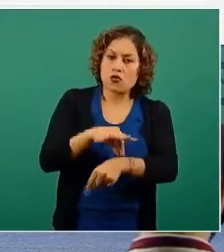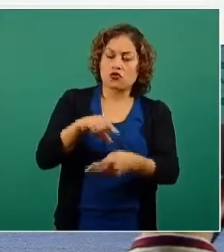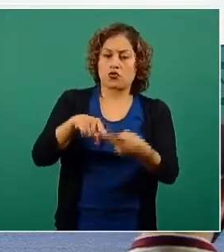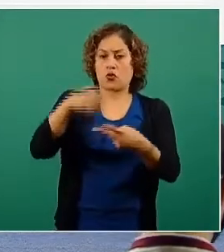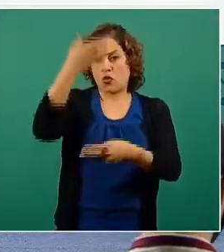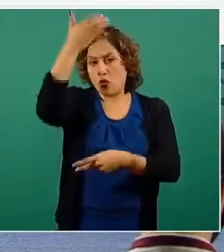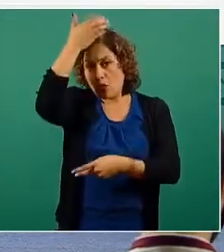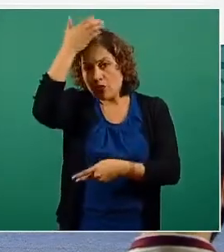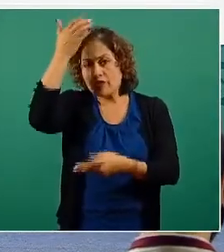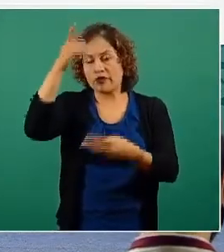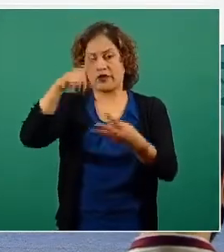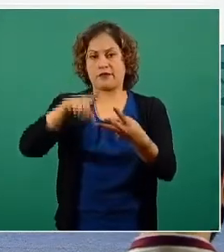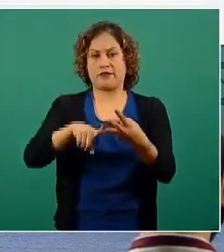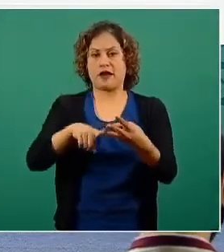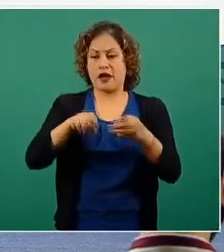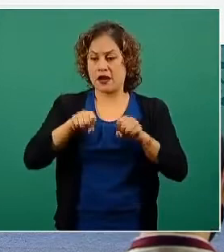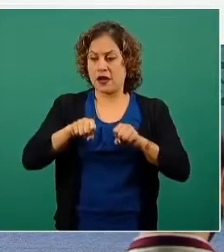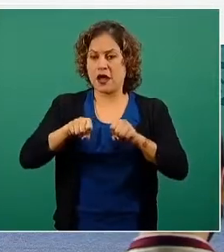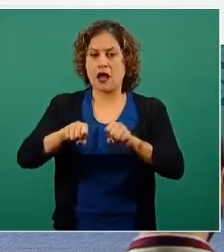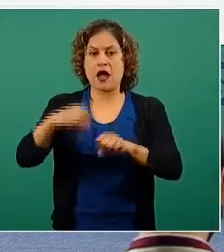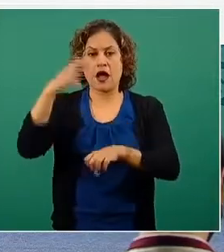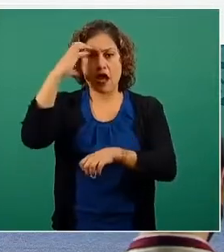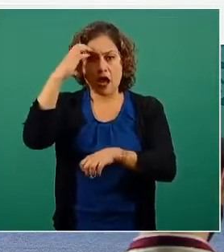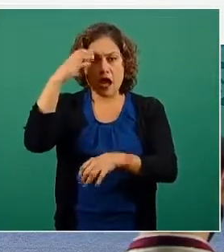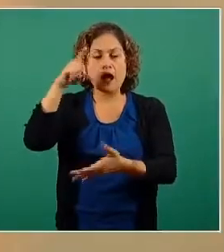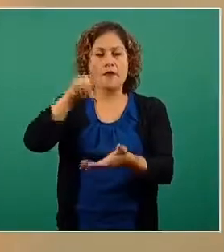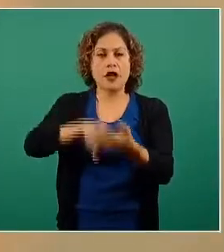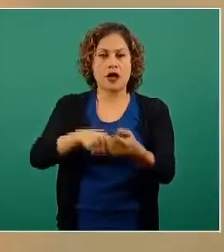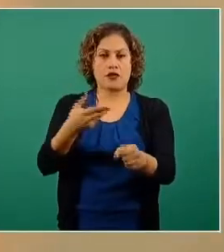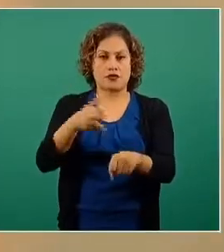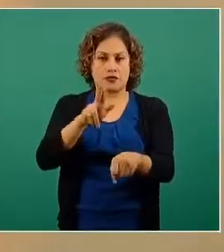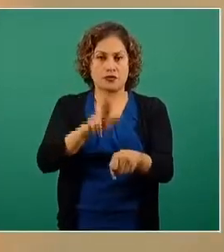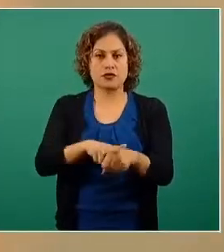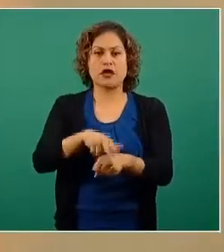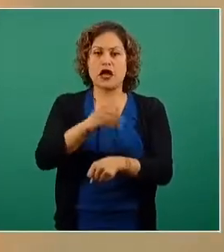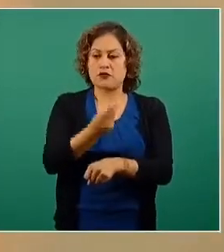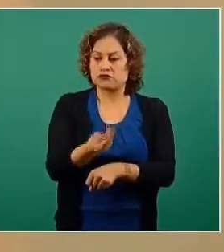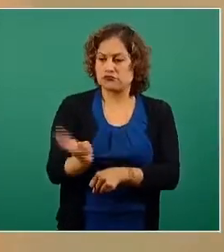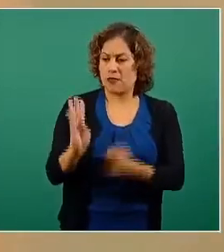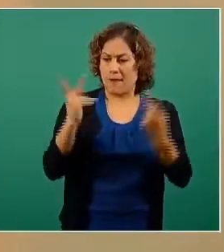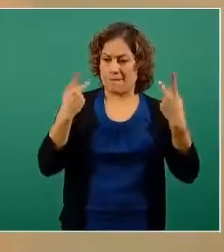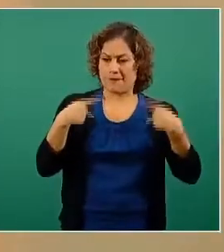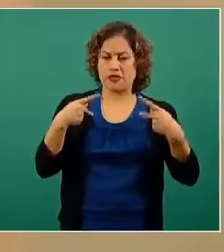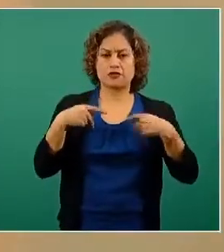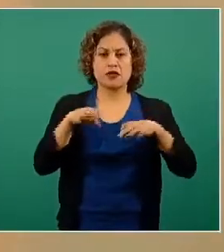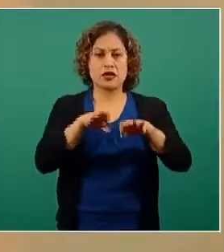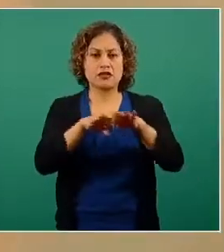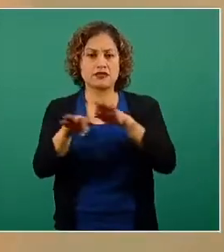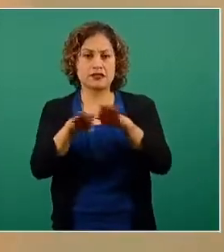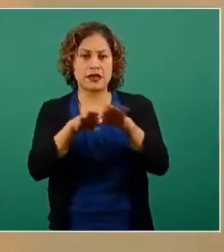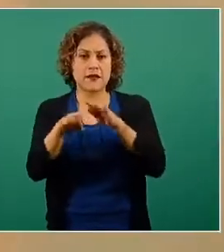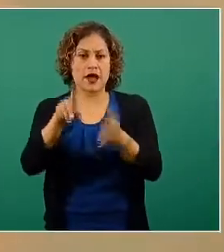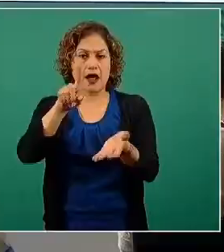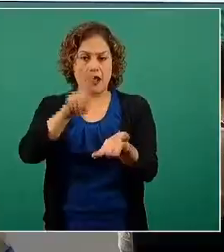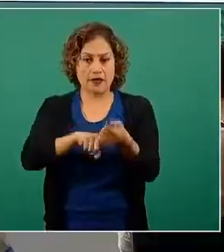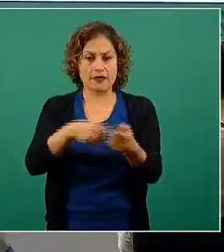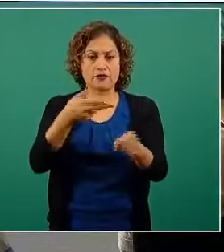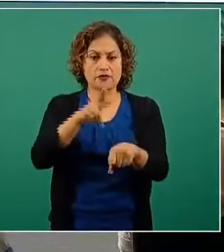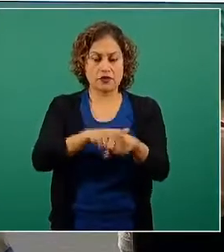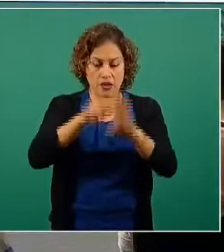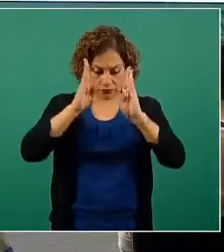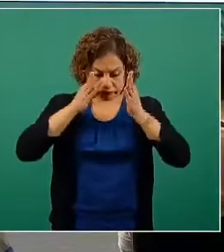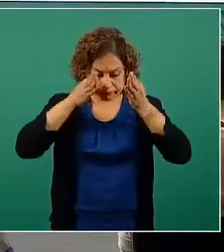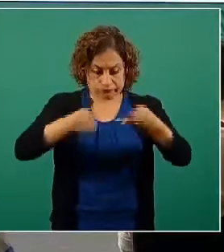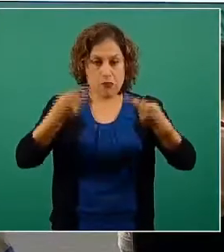camilleros, personal que se encuentra atendiendo a pacientes sospechosos o confirmados a COVID.